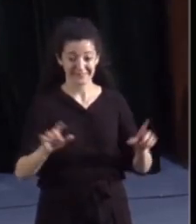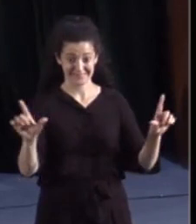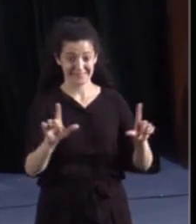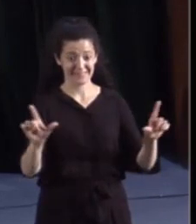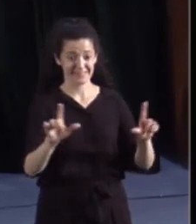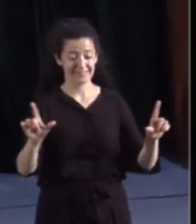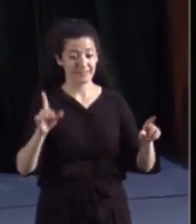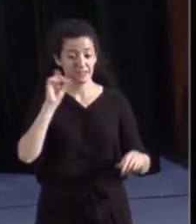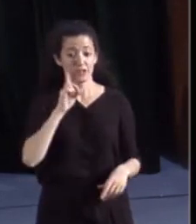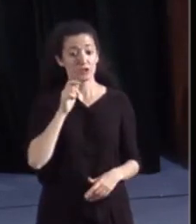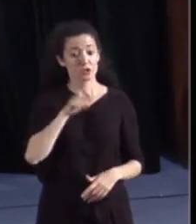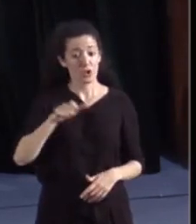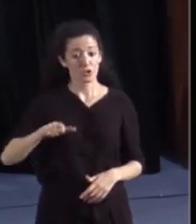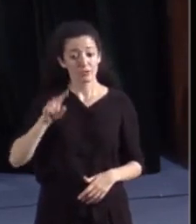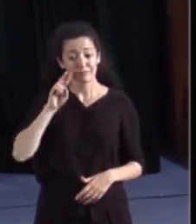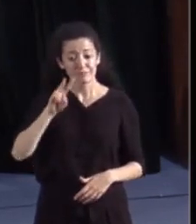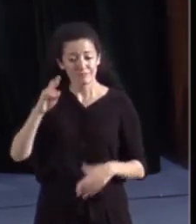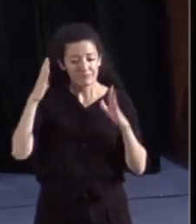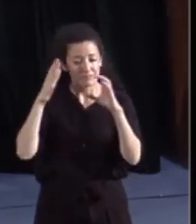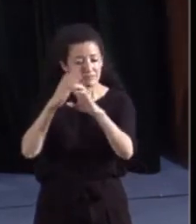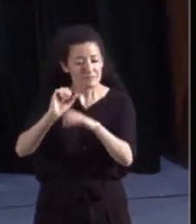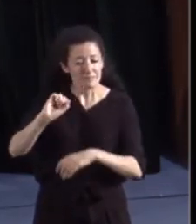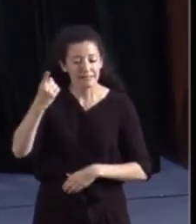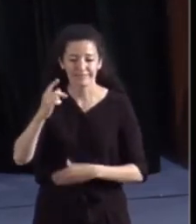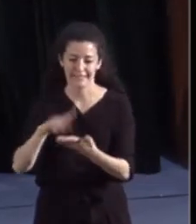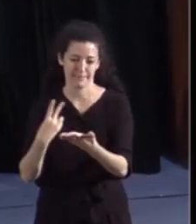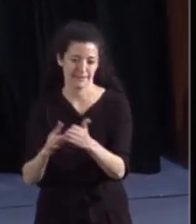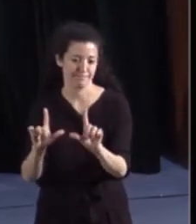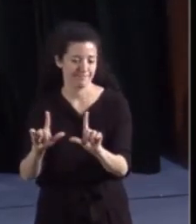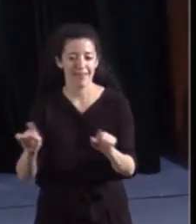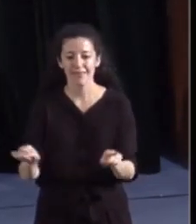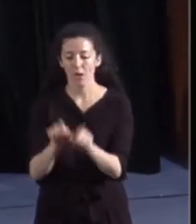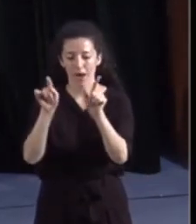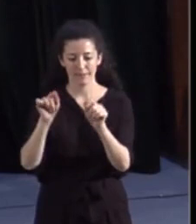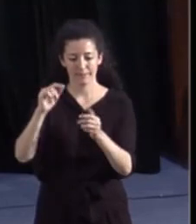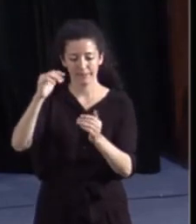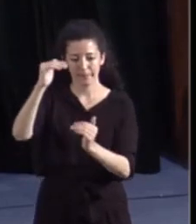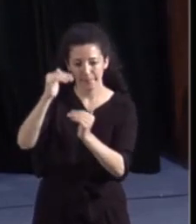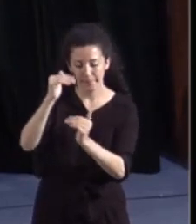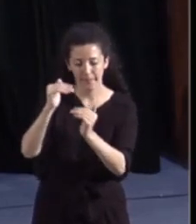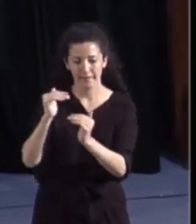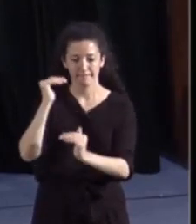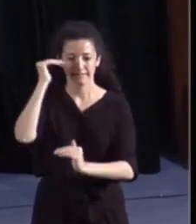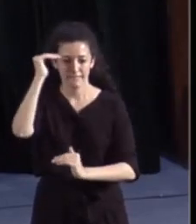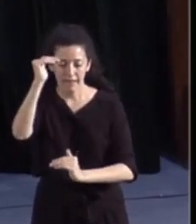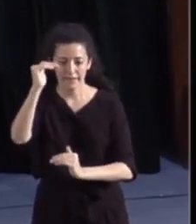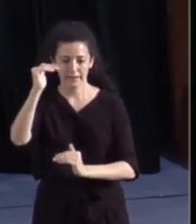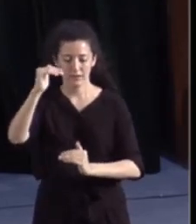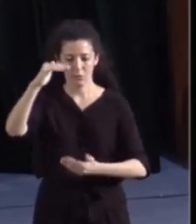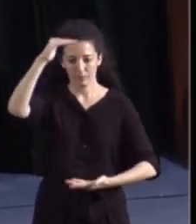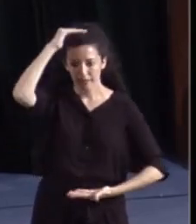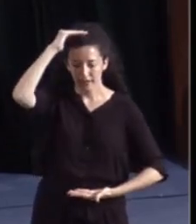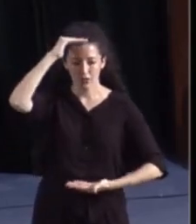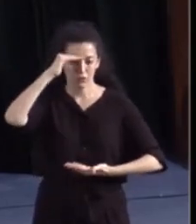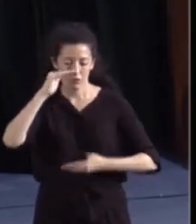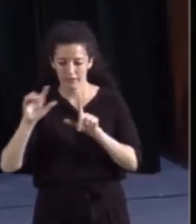cual sea la configuración, pequeña, grande, mediana, derecha. La atención visual del signante